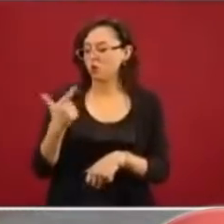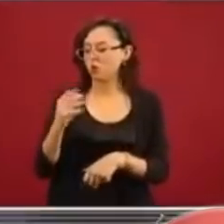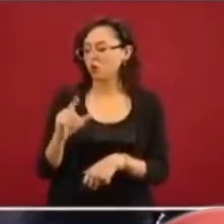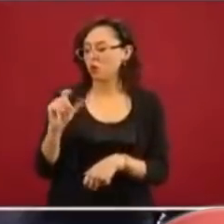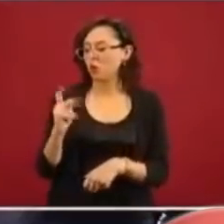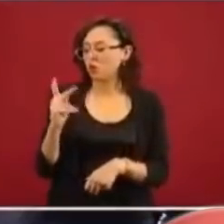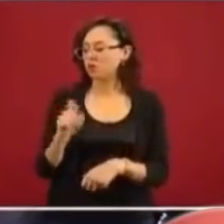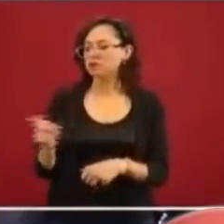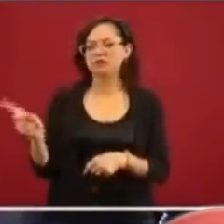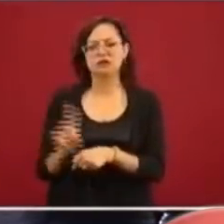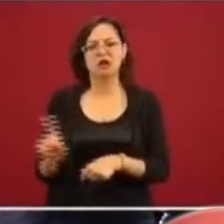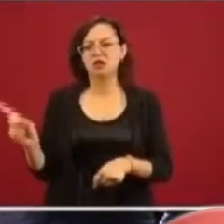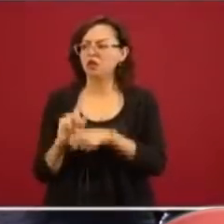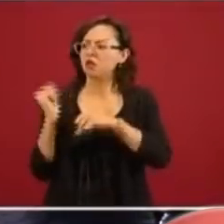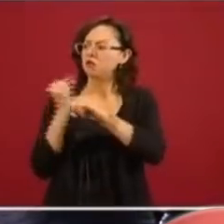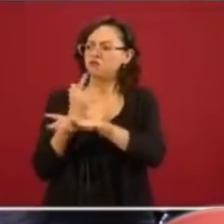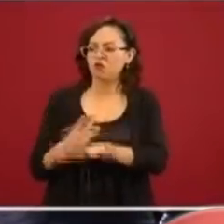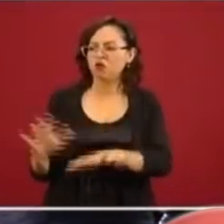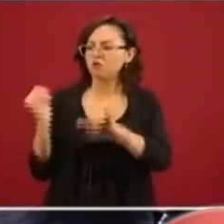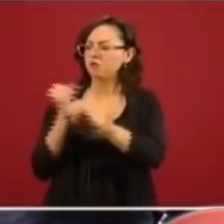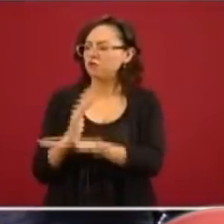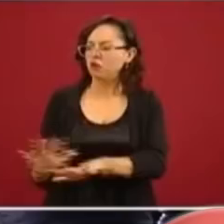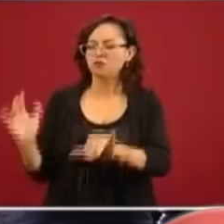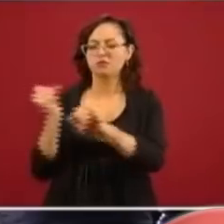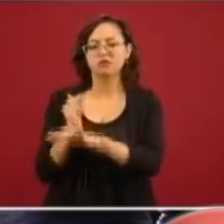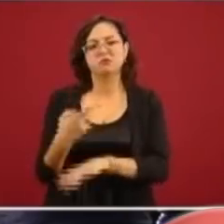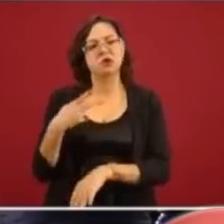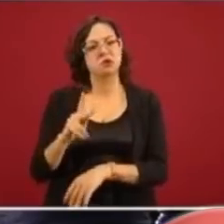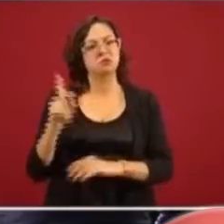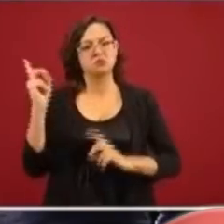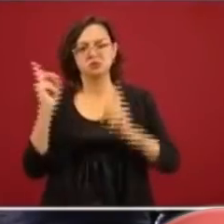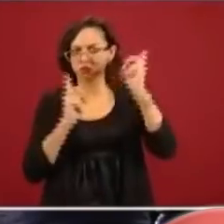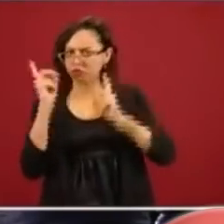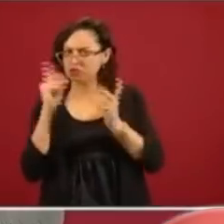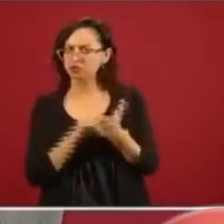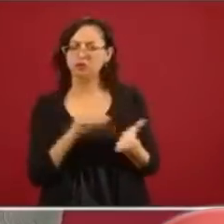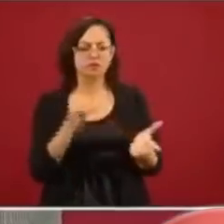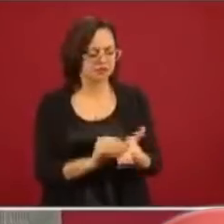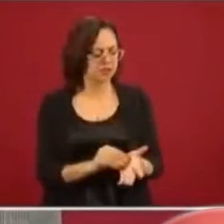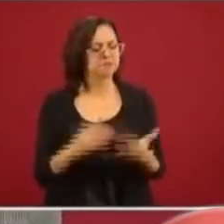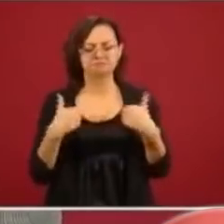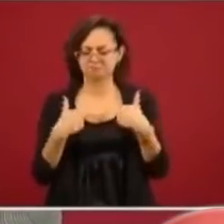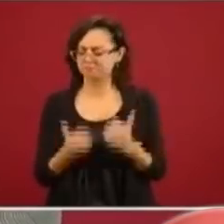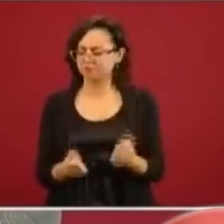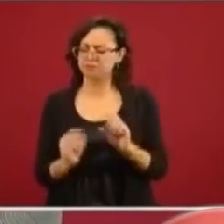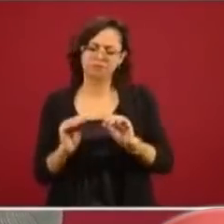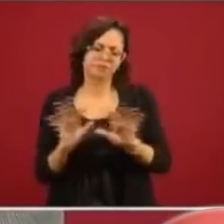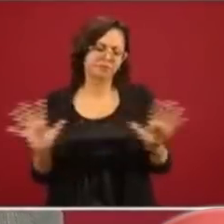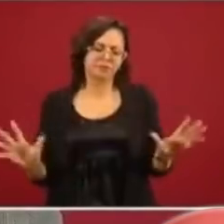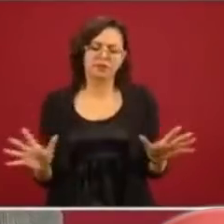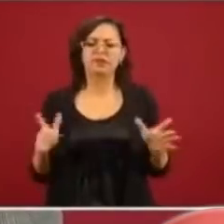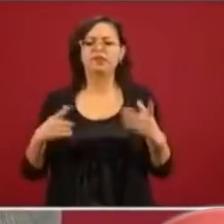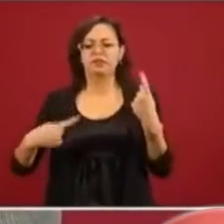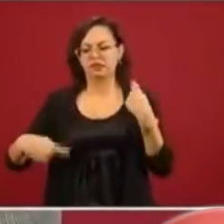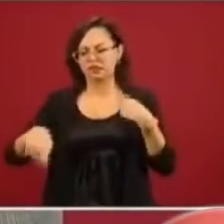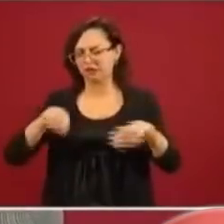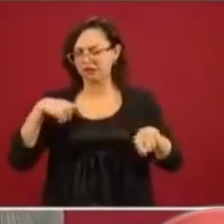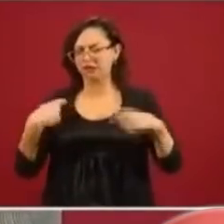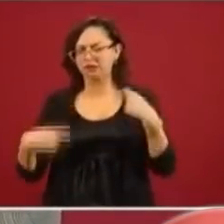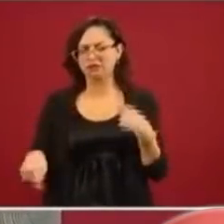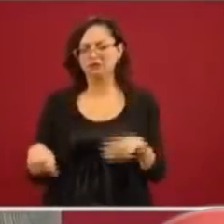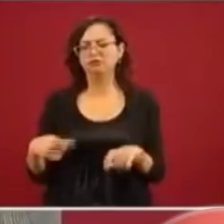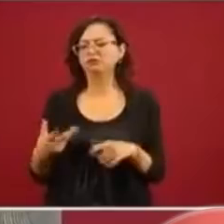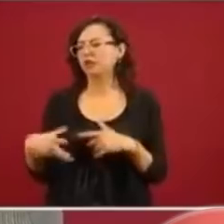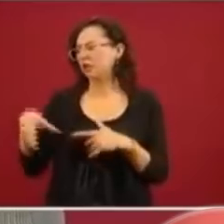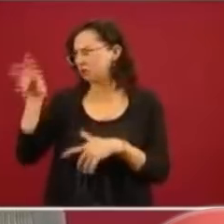pues deben de estar presentes y todos los días cambian, esto es flexible y ustedes están entendiendo a la par que nosotros